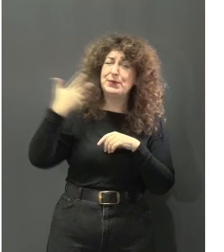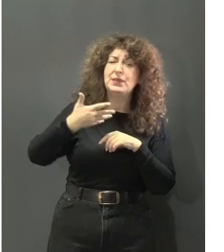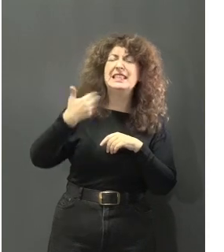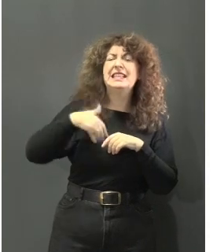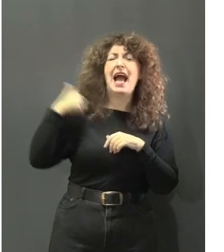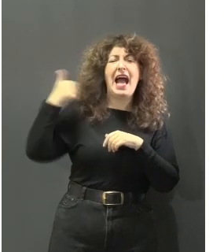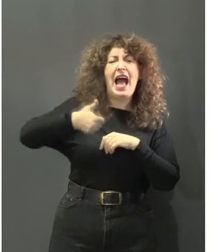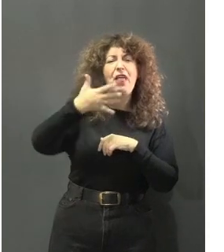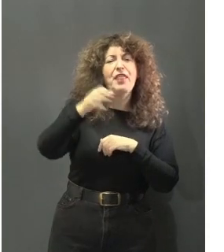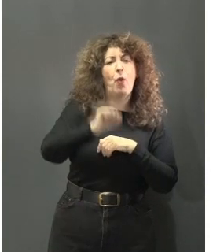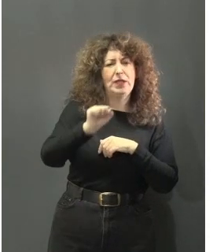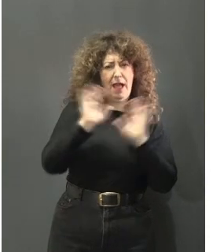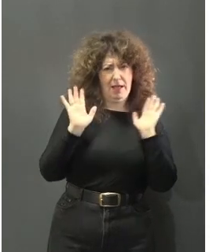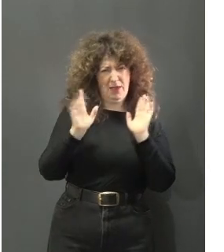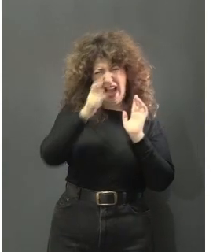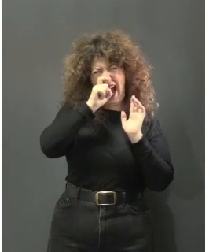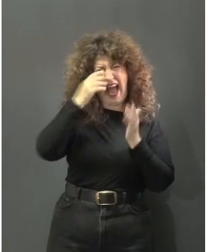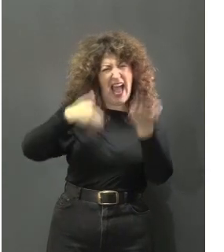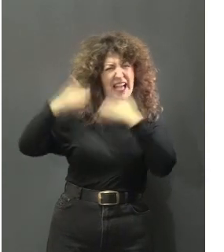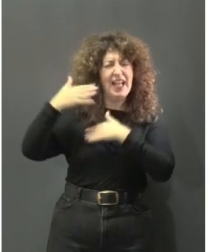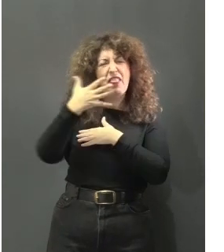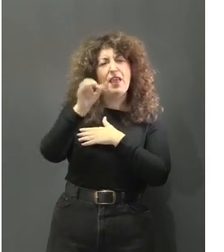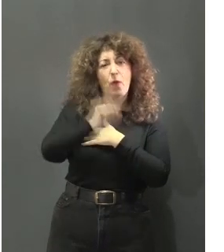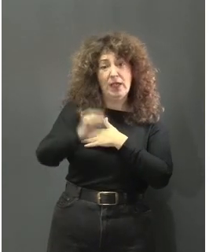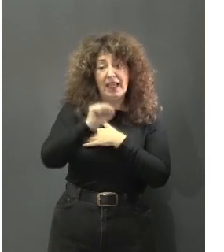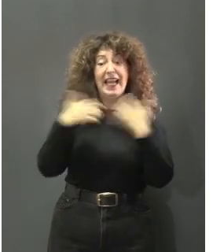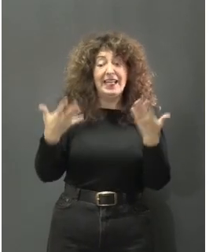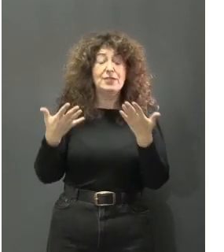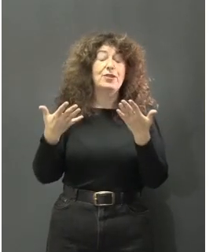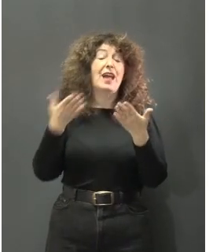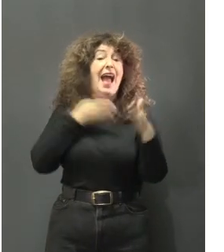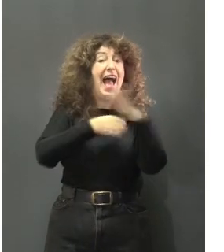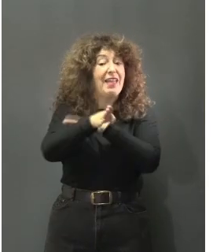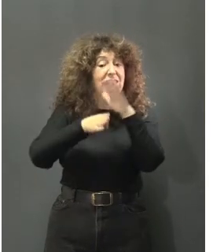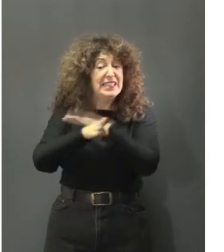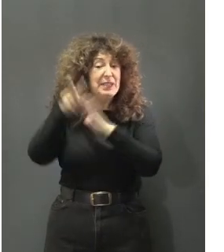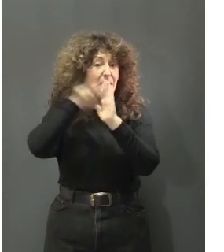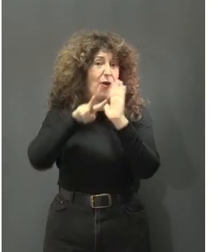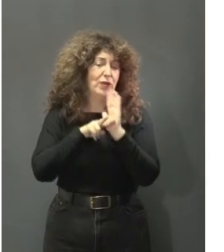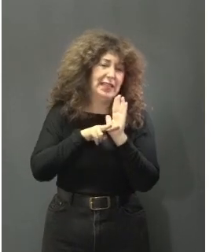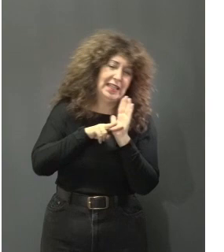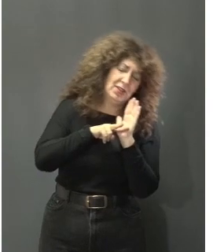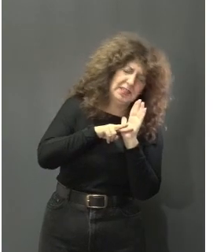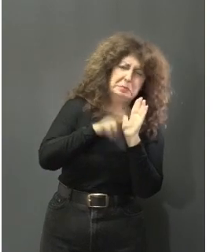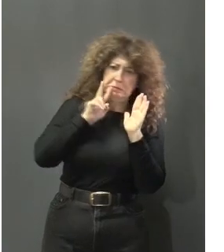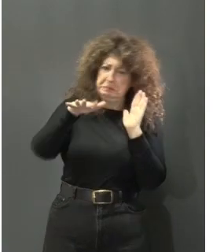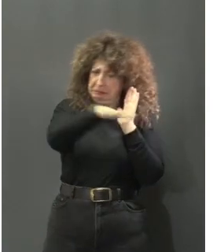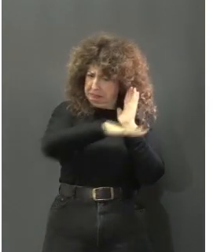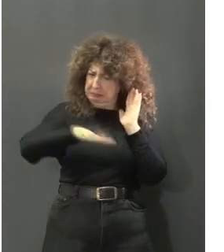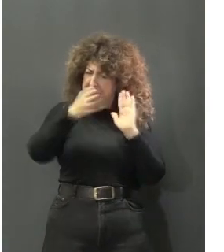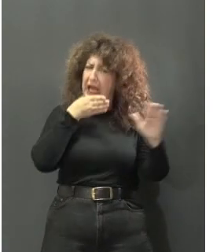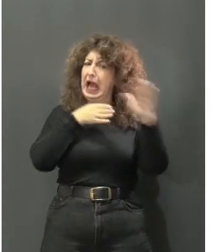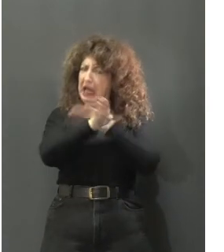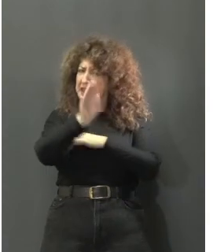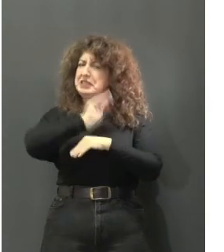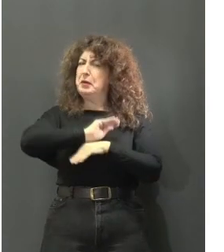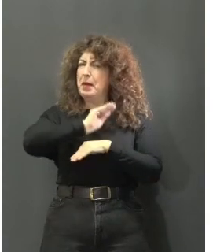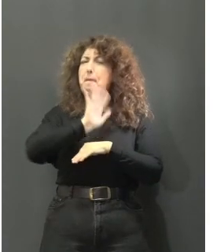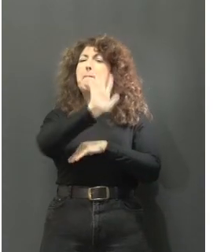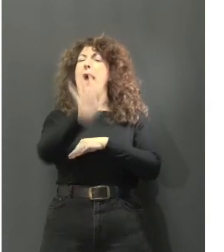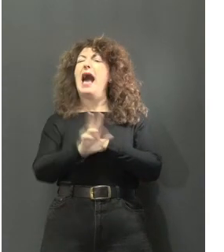como tiene 50 años, las condiciones de accesibilidad, aun siendo muy accesible, o aparentemente muy